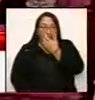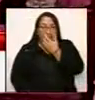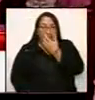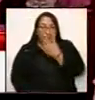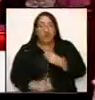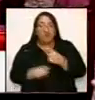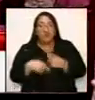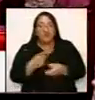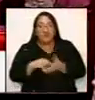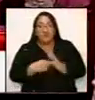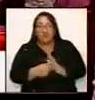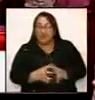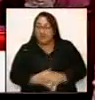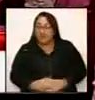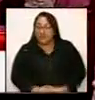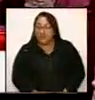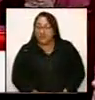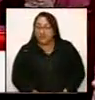El siguiente punto.